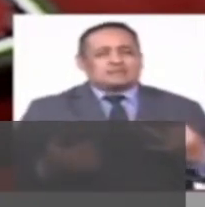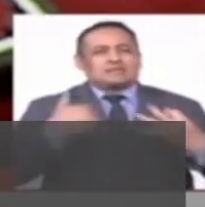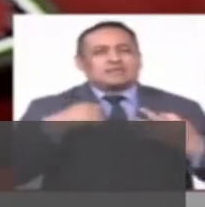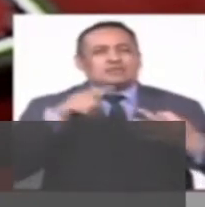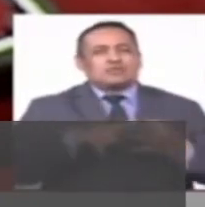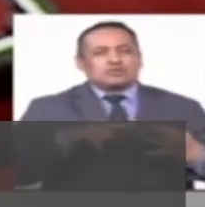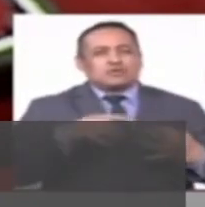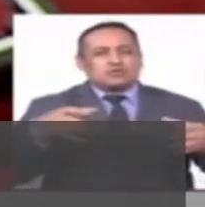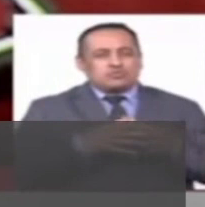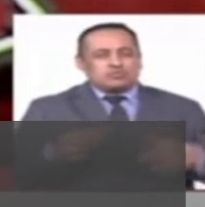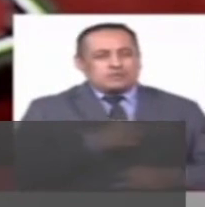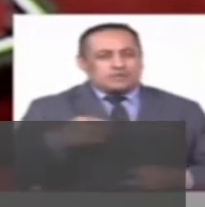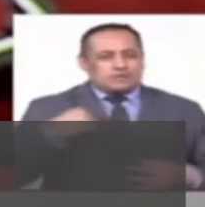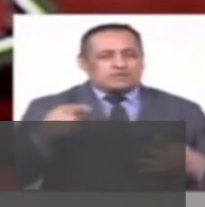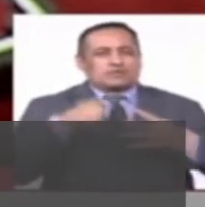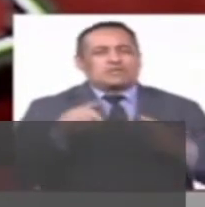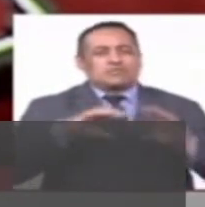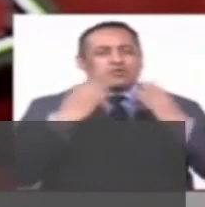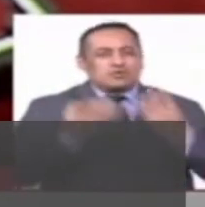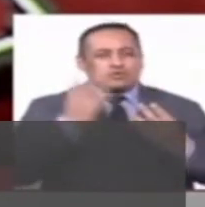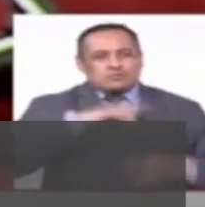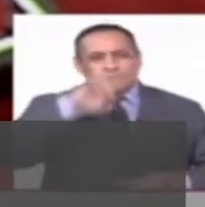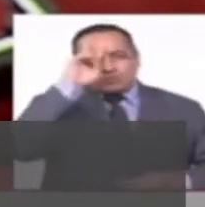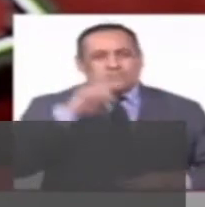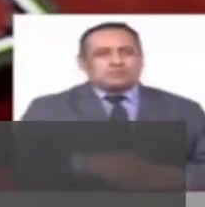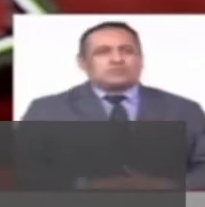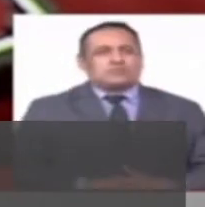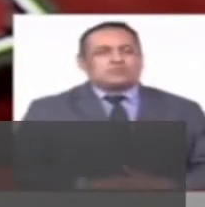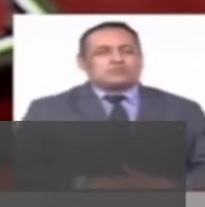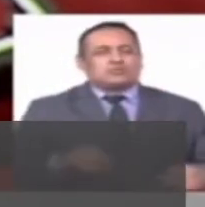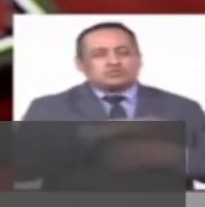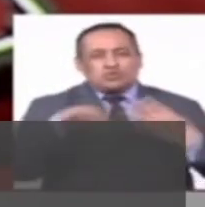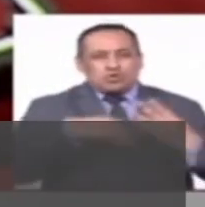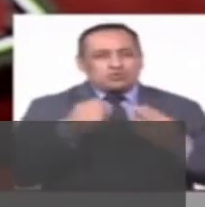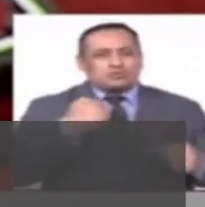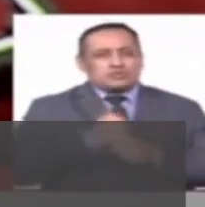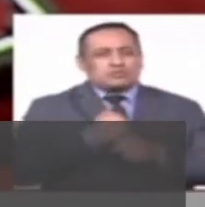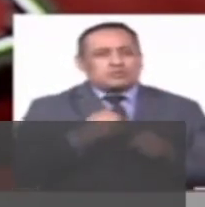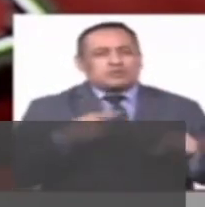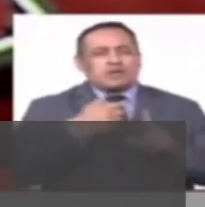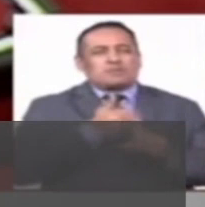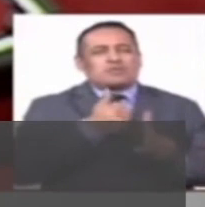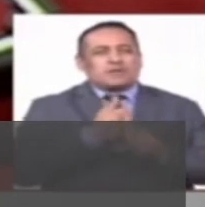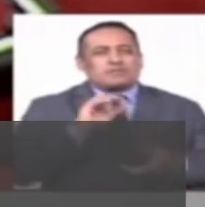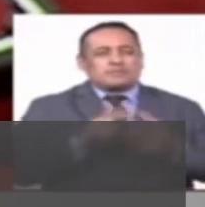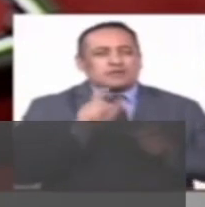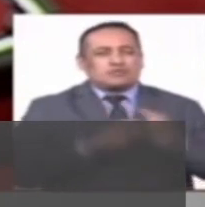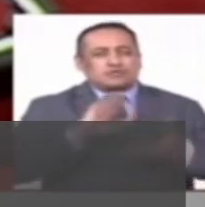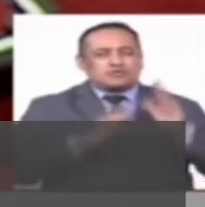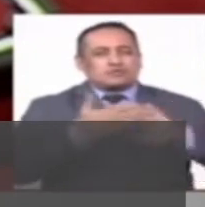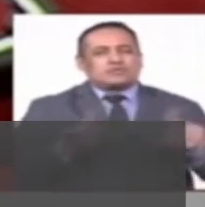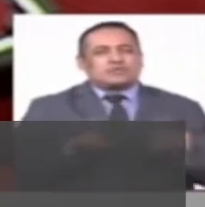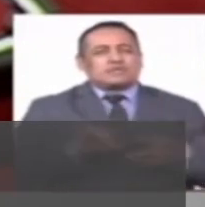tenemos el poder ejecutivo tenemos el congreso de la República todos estamos involucrados la propia sociedad